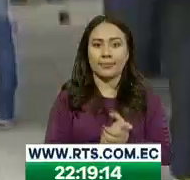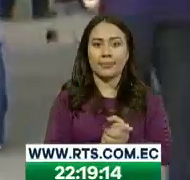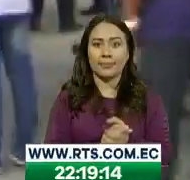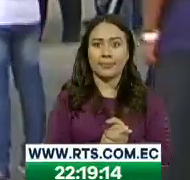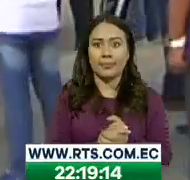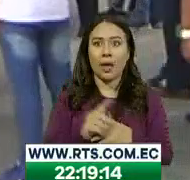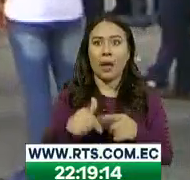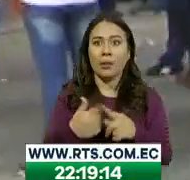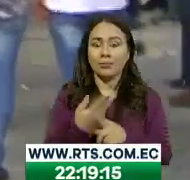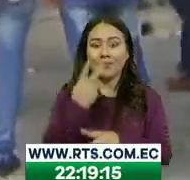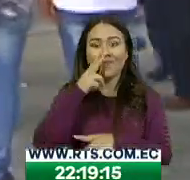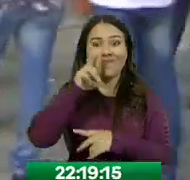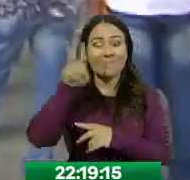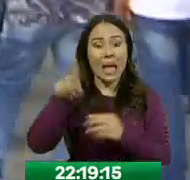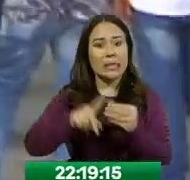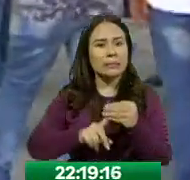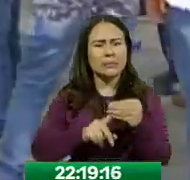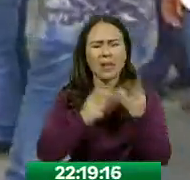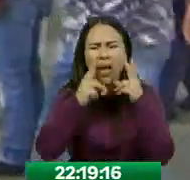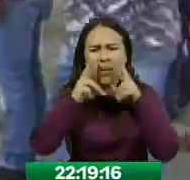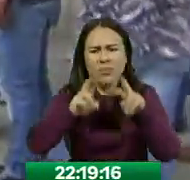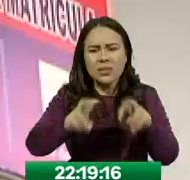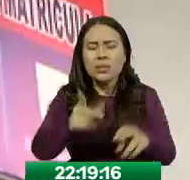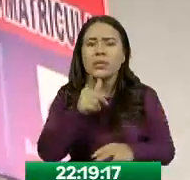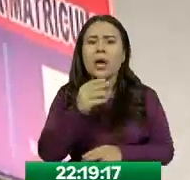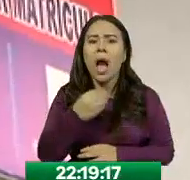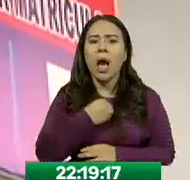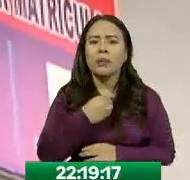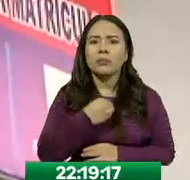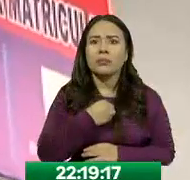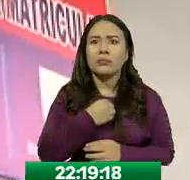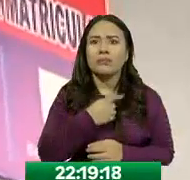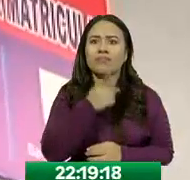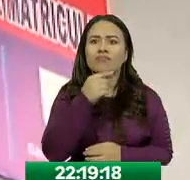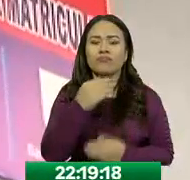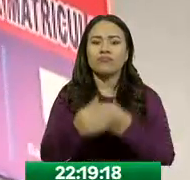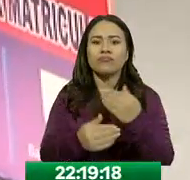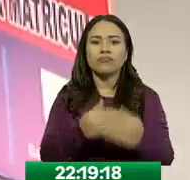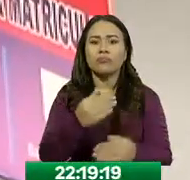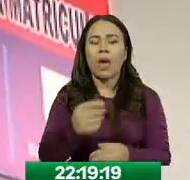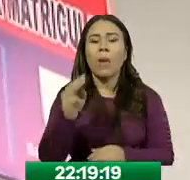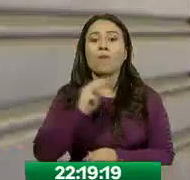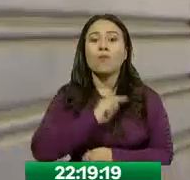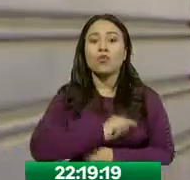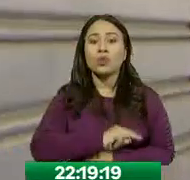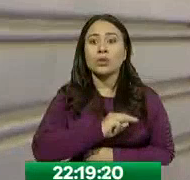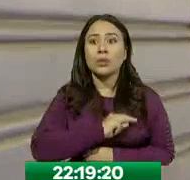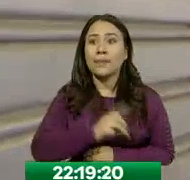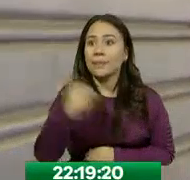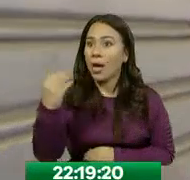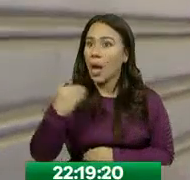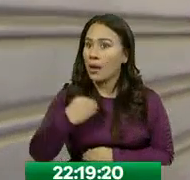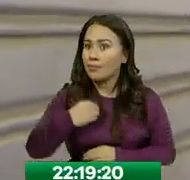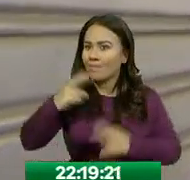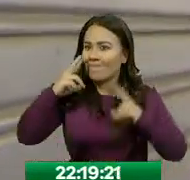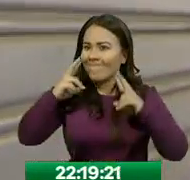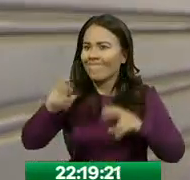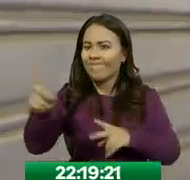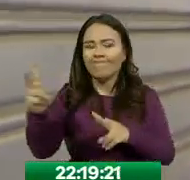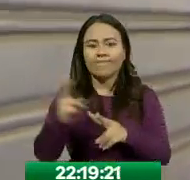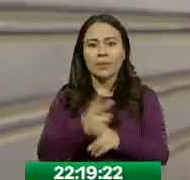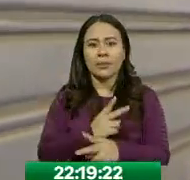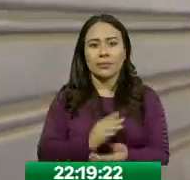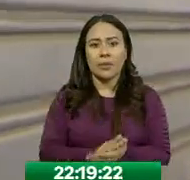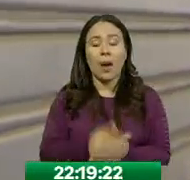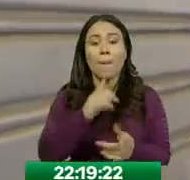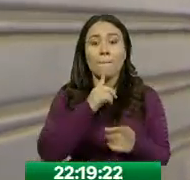un delito específico que, según los representantes de las entidades municipales, se estaba cometiendo. Es por ello que